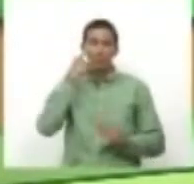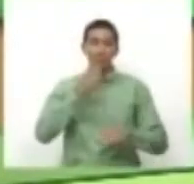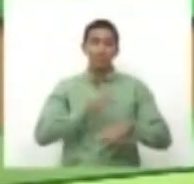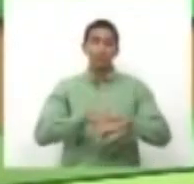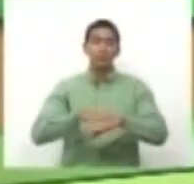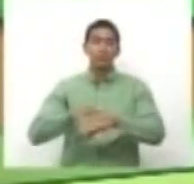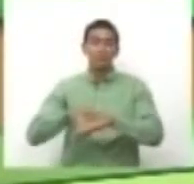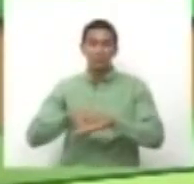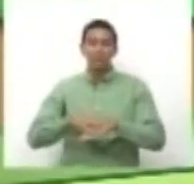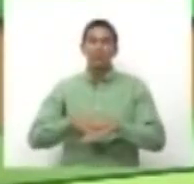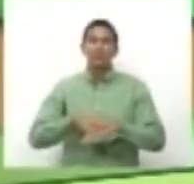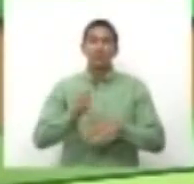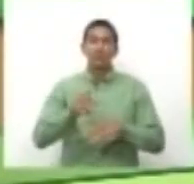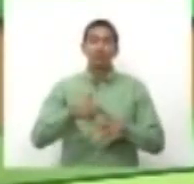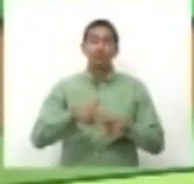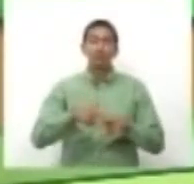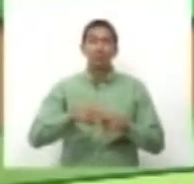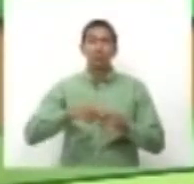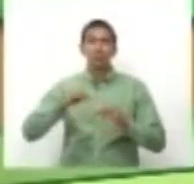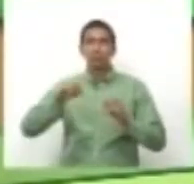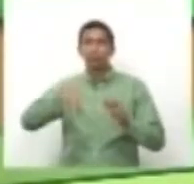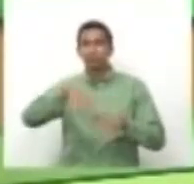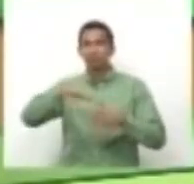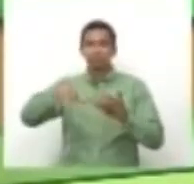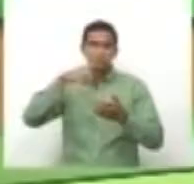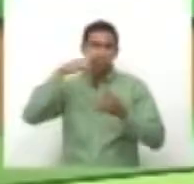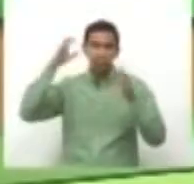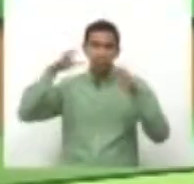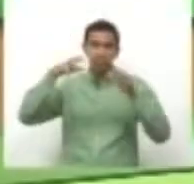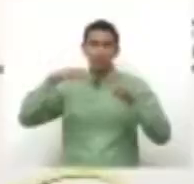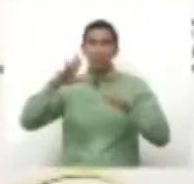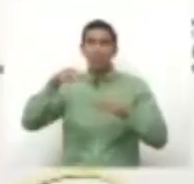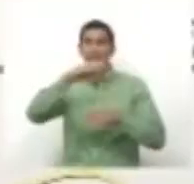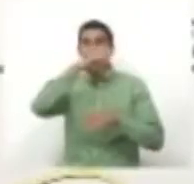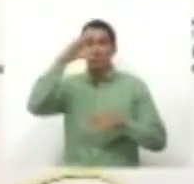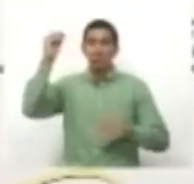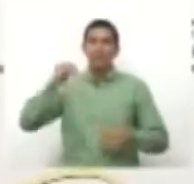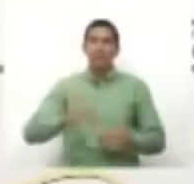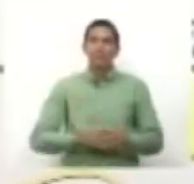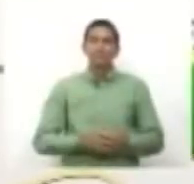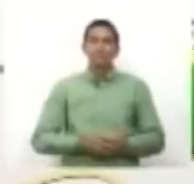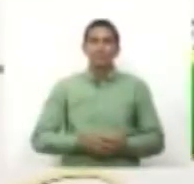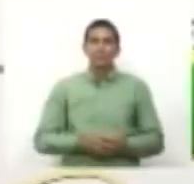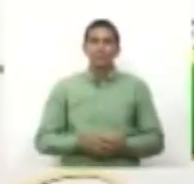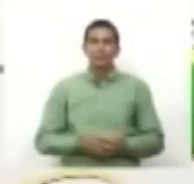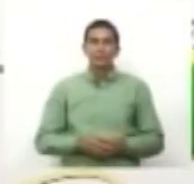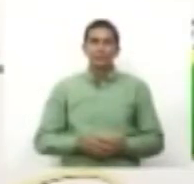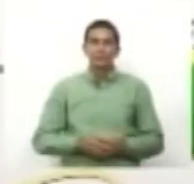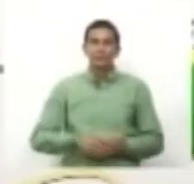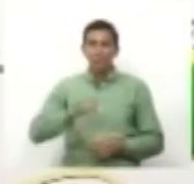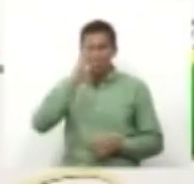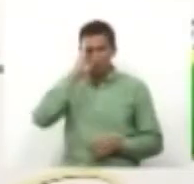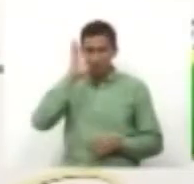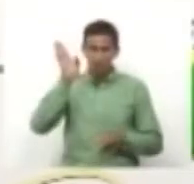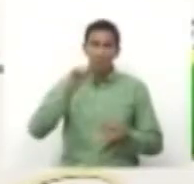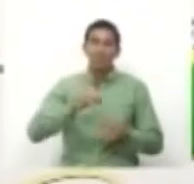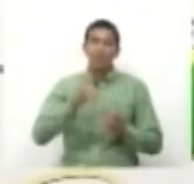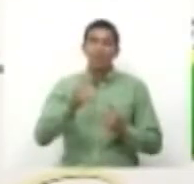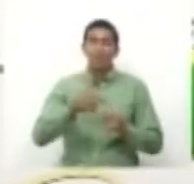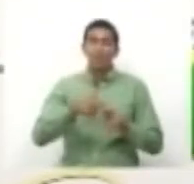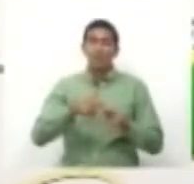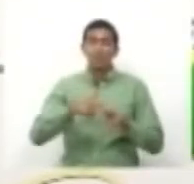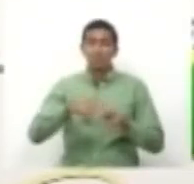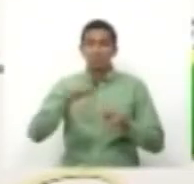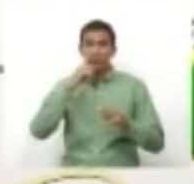que hay frente a la anunciada ola invernal que ya se vive en la región Caribe. Hola, en los últimos días las